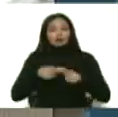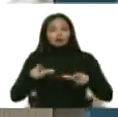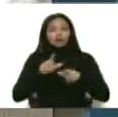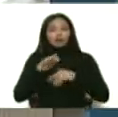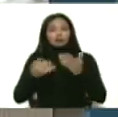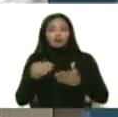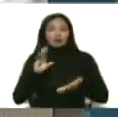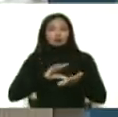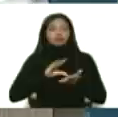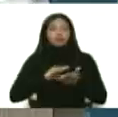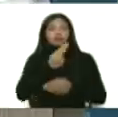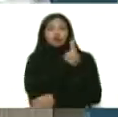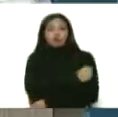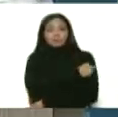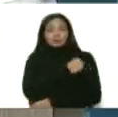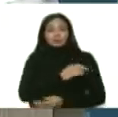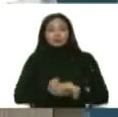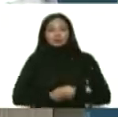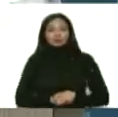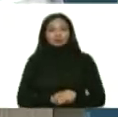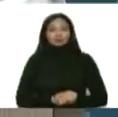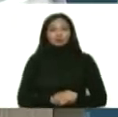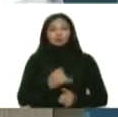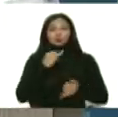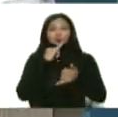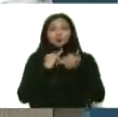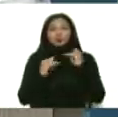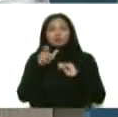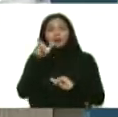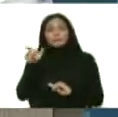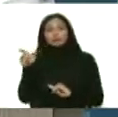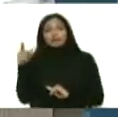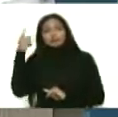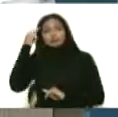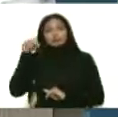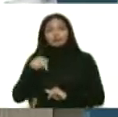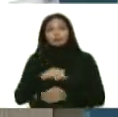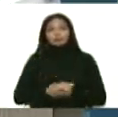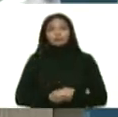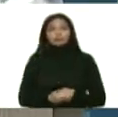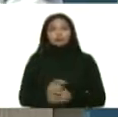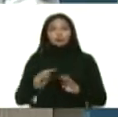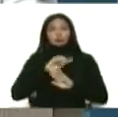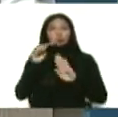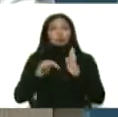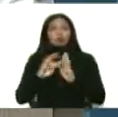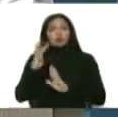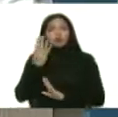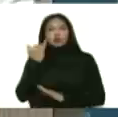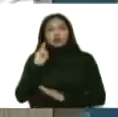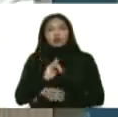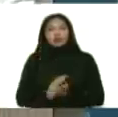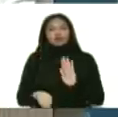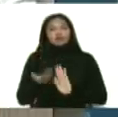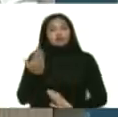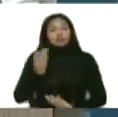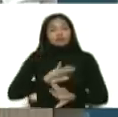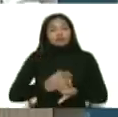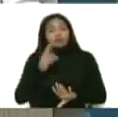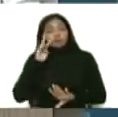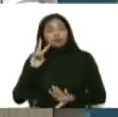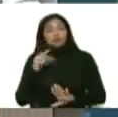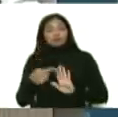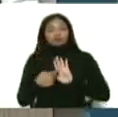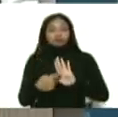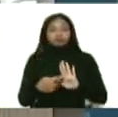un centro hospitalario. Y el último caso del día de hoy, para completar el cuarto caso, y es importante por lo que voy a